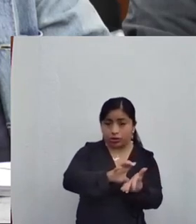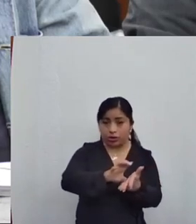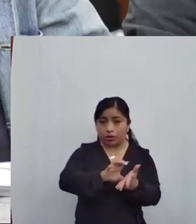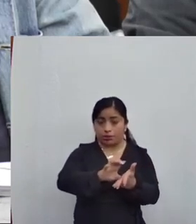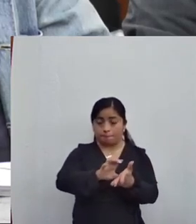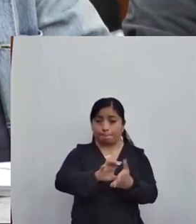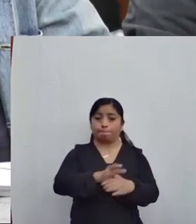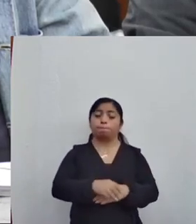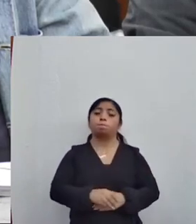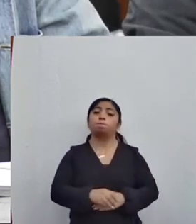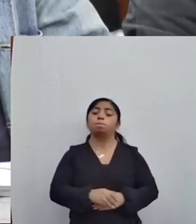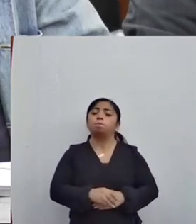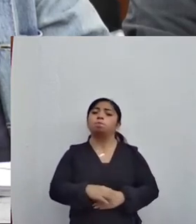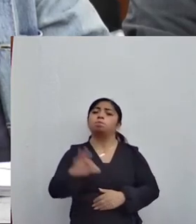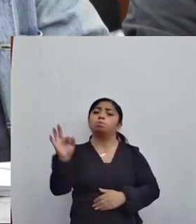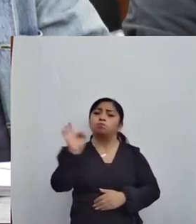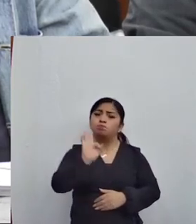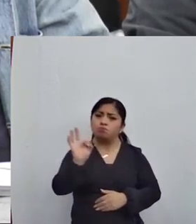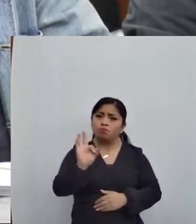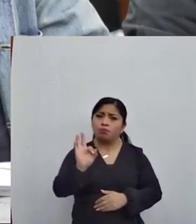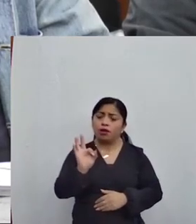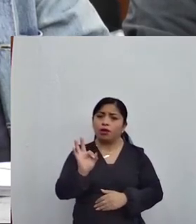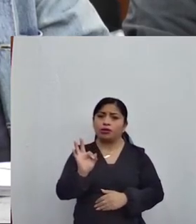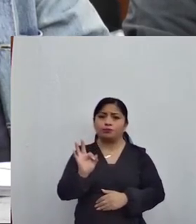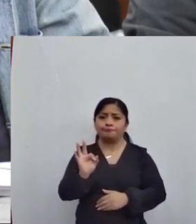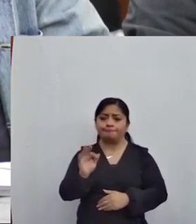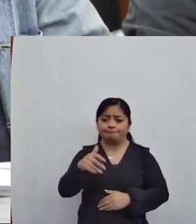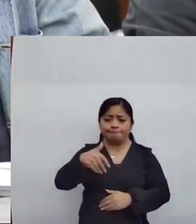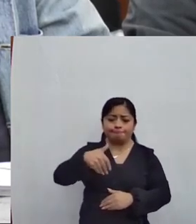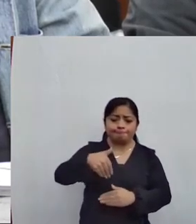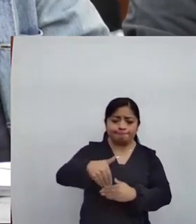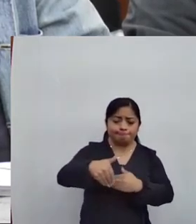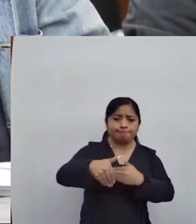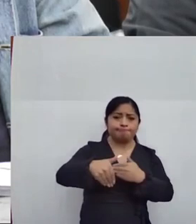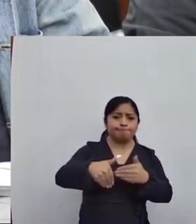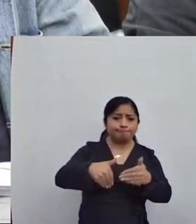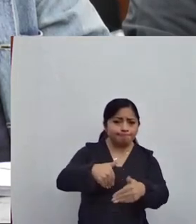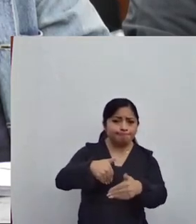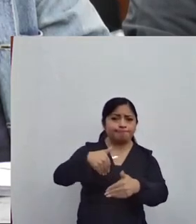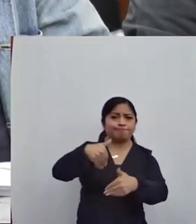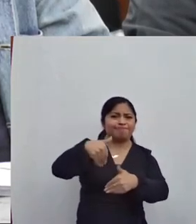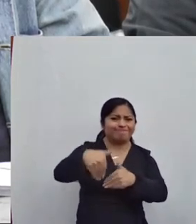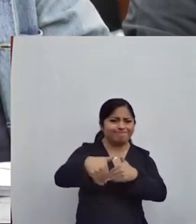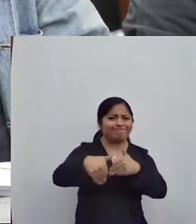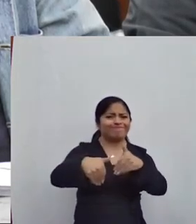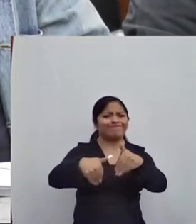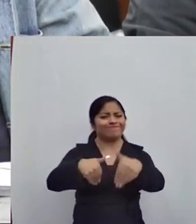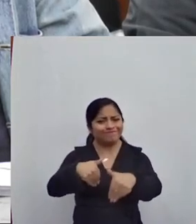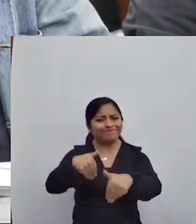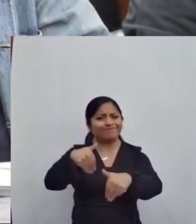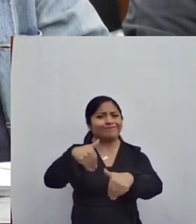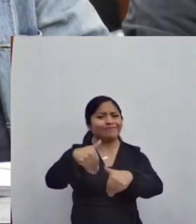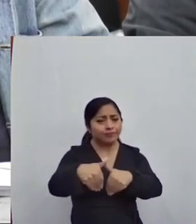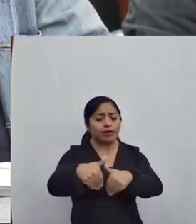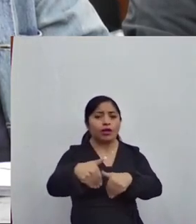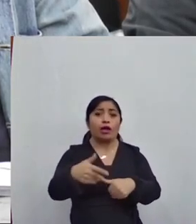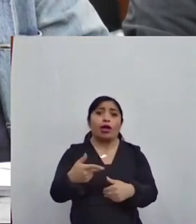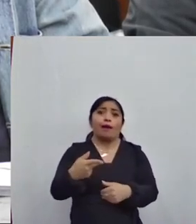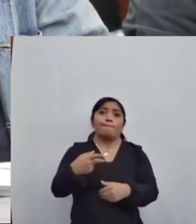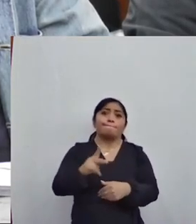los esfuerzos que están haciendo así, pero nosotros tenemos que empujar. Y aquí en